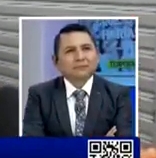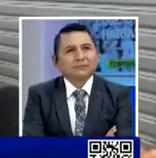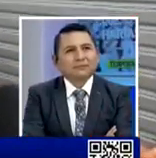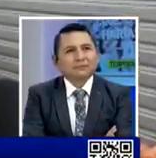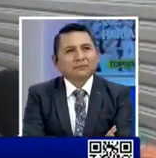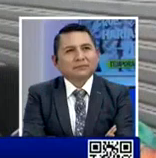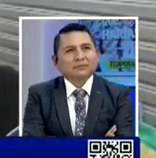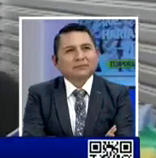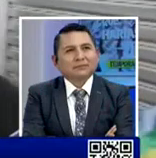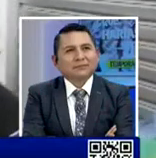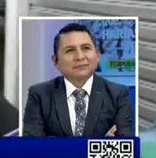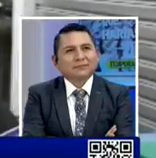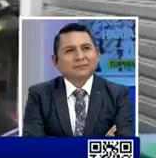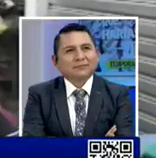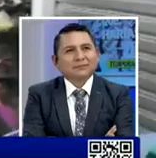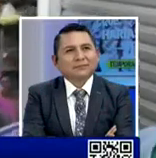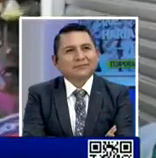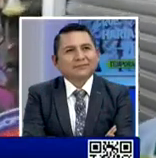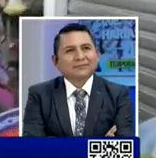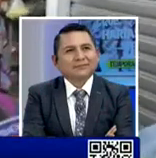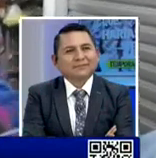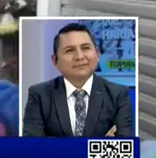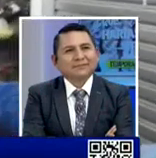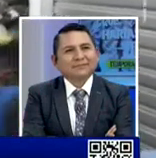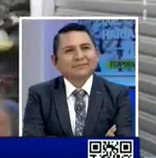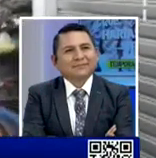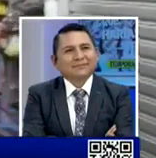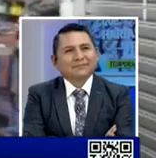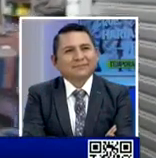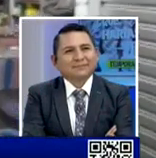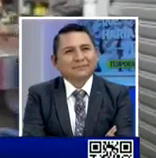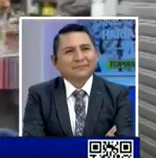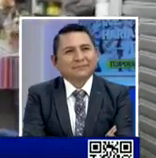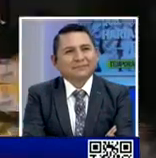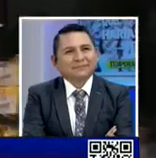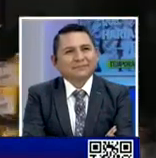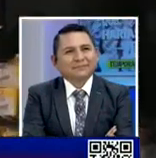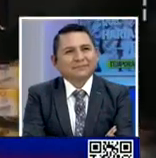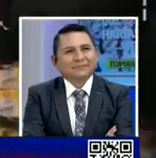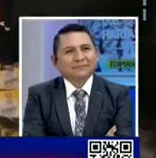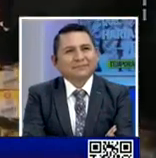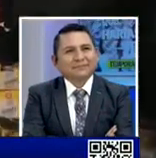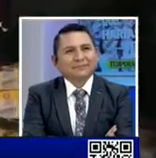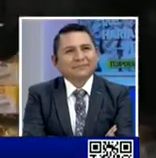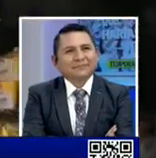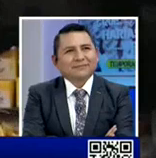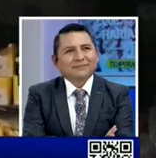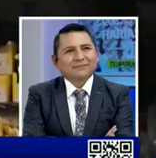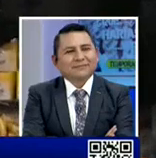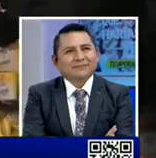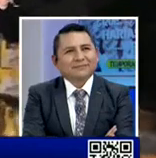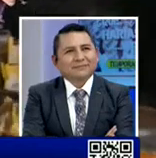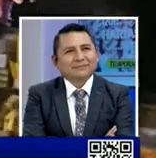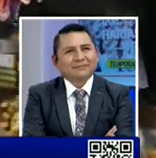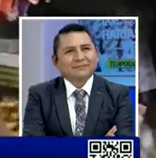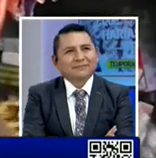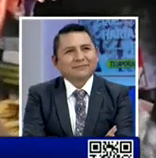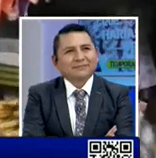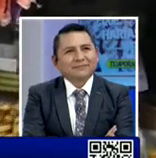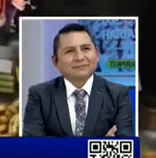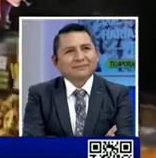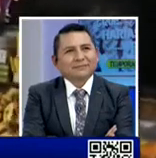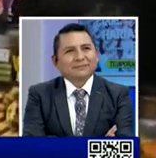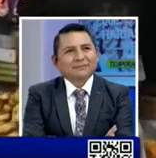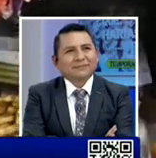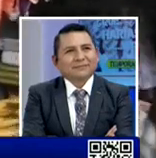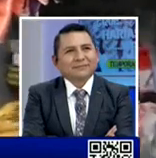Realmente. gente se necesita es empatía, es solidaridad.